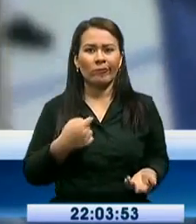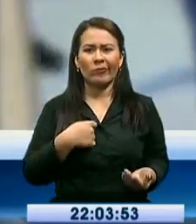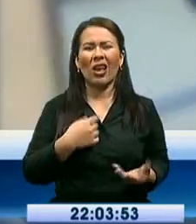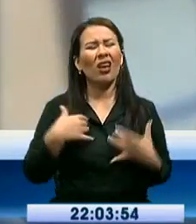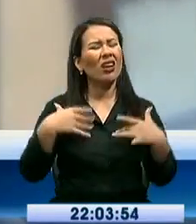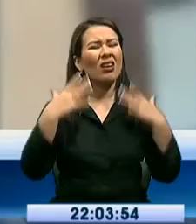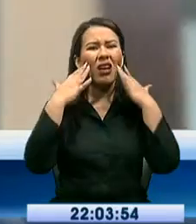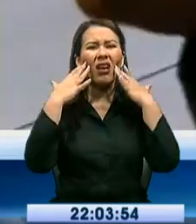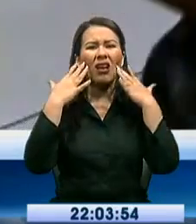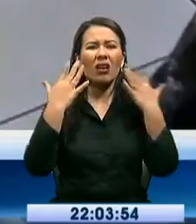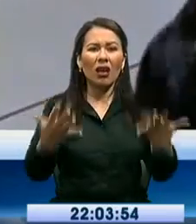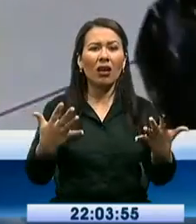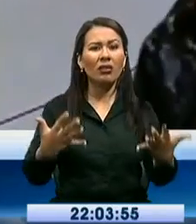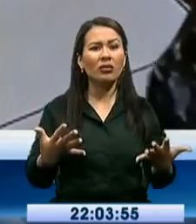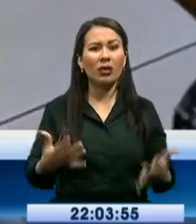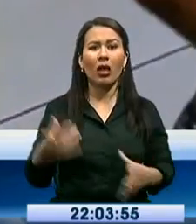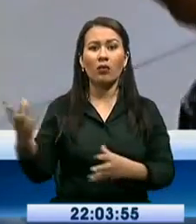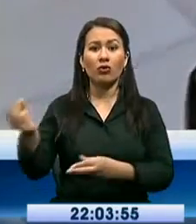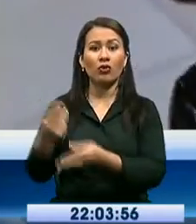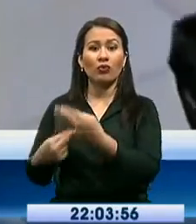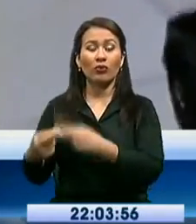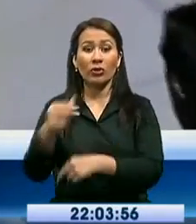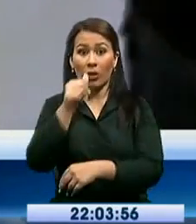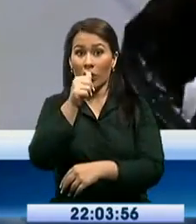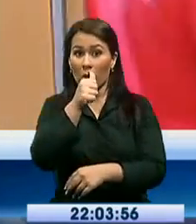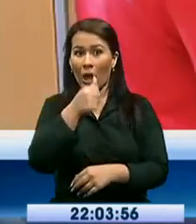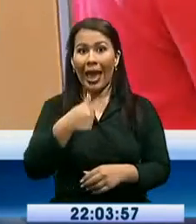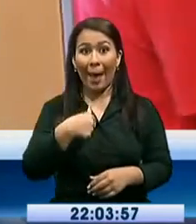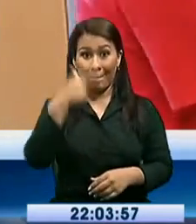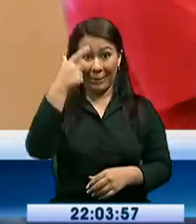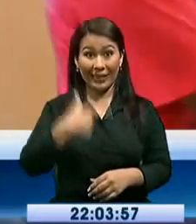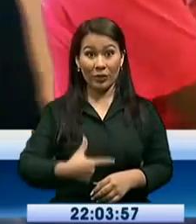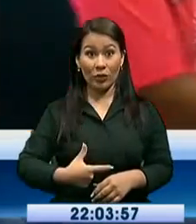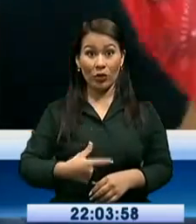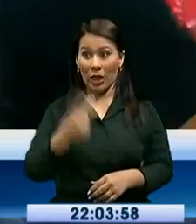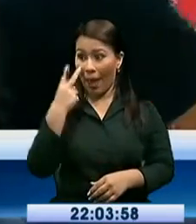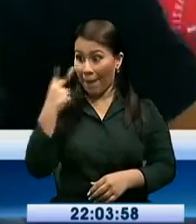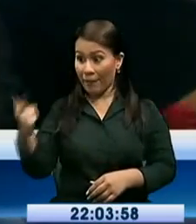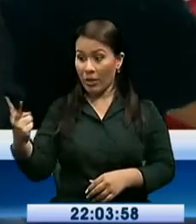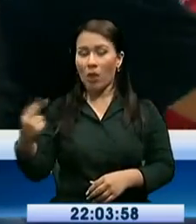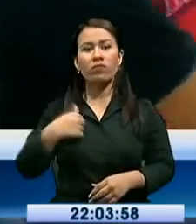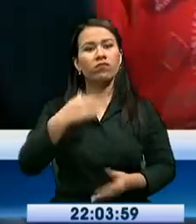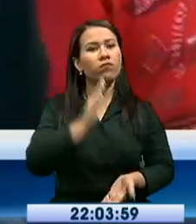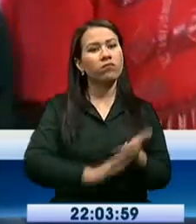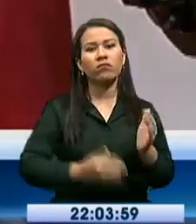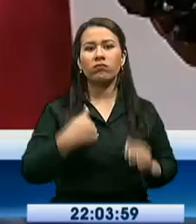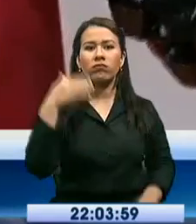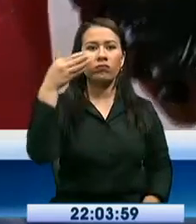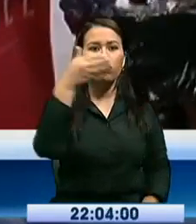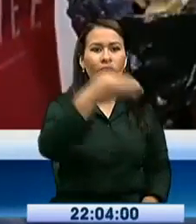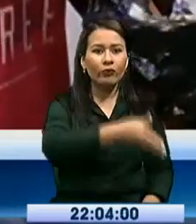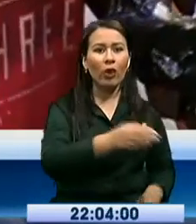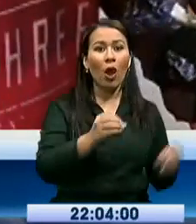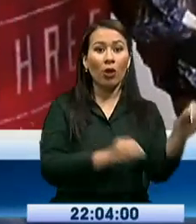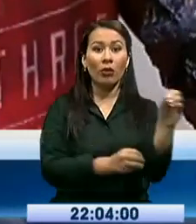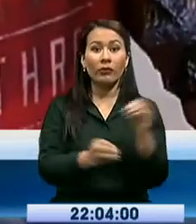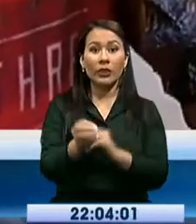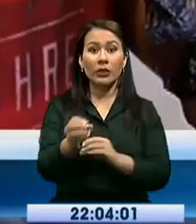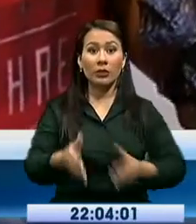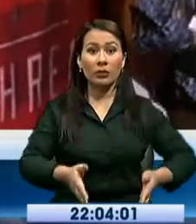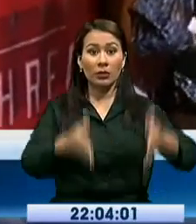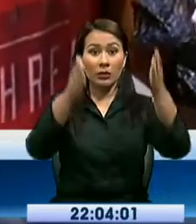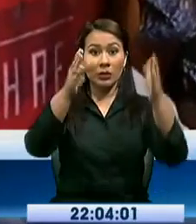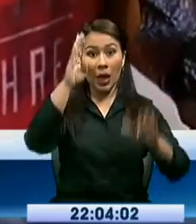el microtráfico en la zona, que personalmente llevó la sustancia incautada hasta la unidad de antinarcóticos, desconfiando de